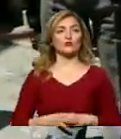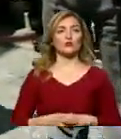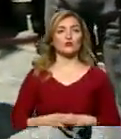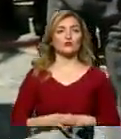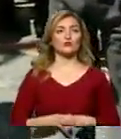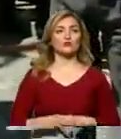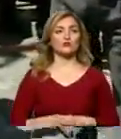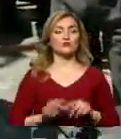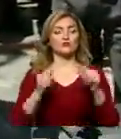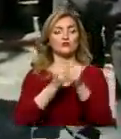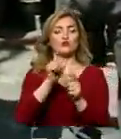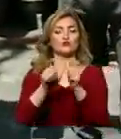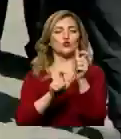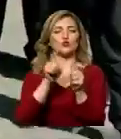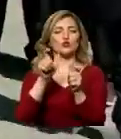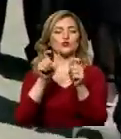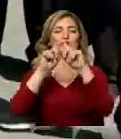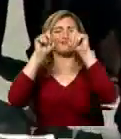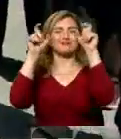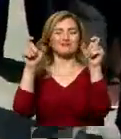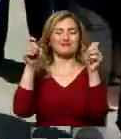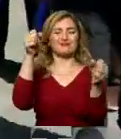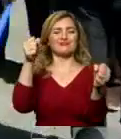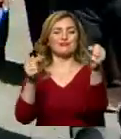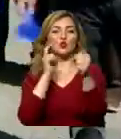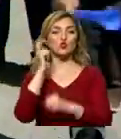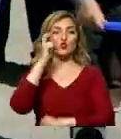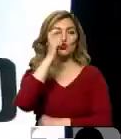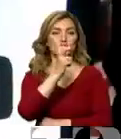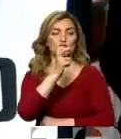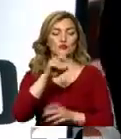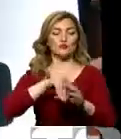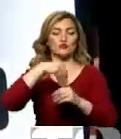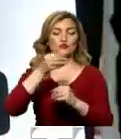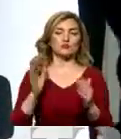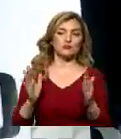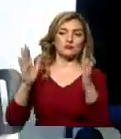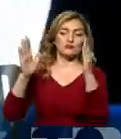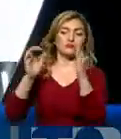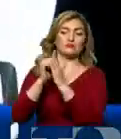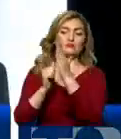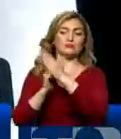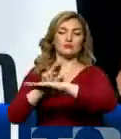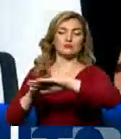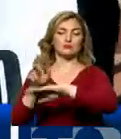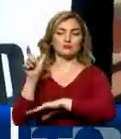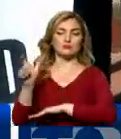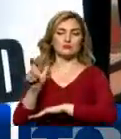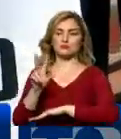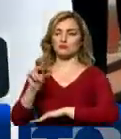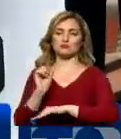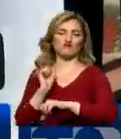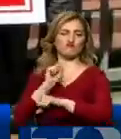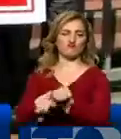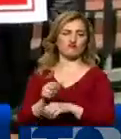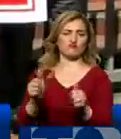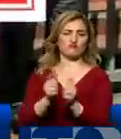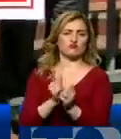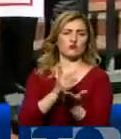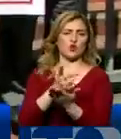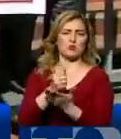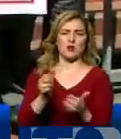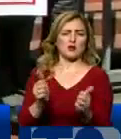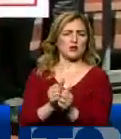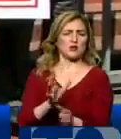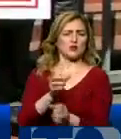se apostaron en los exteriores de la Agencia Nacional de Tránsito para rechazar el uso del kit de seguridad en vehículos de transporte turístico. Tenemos